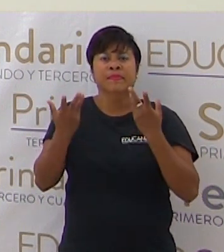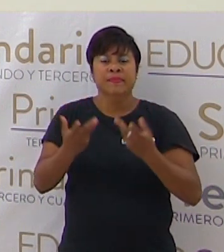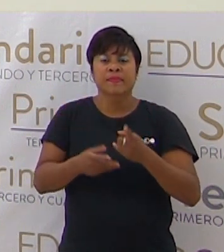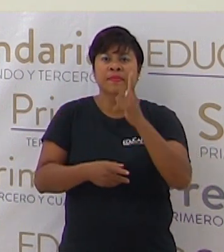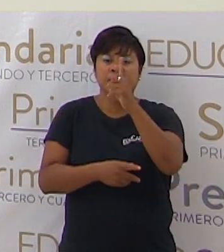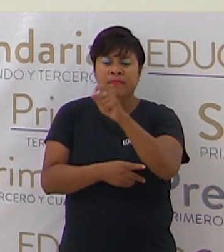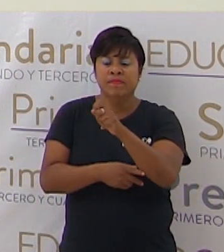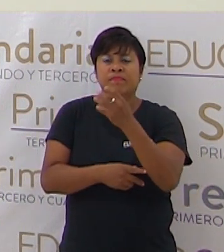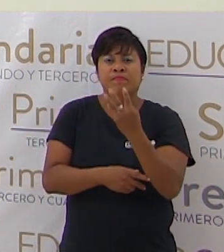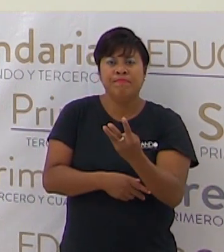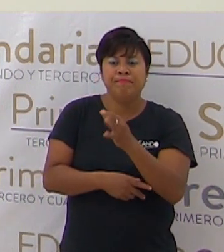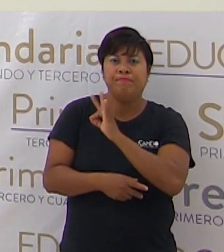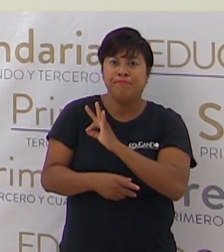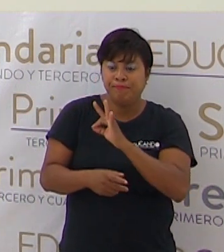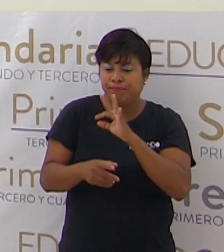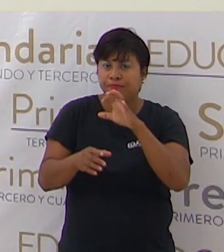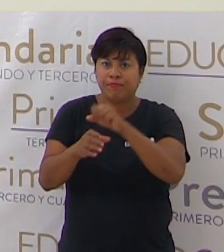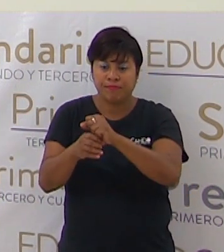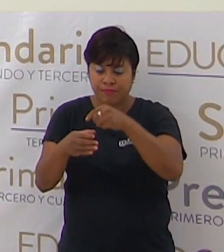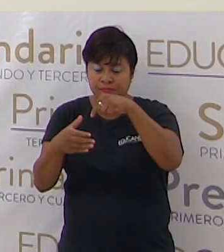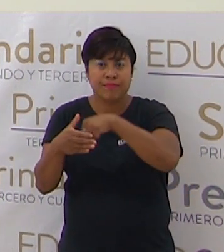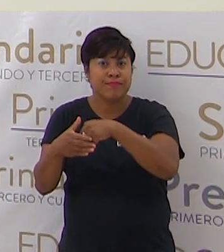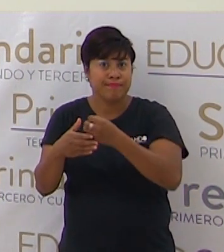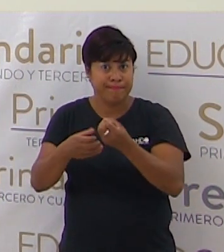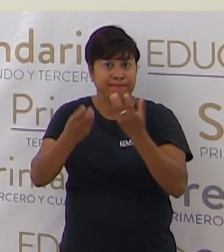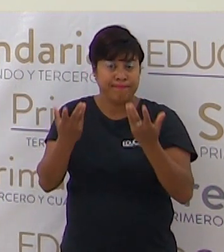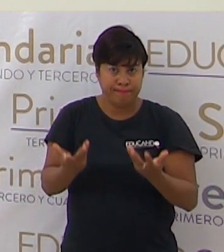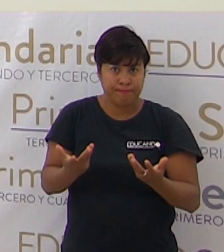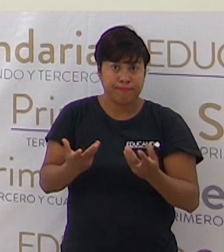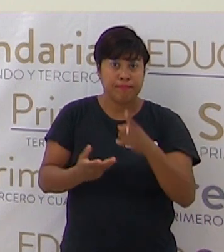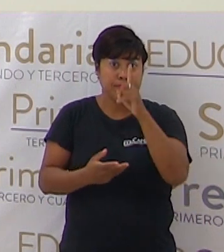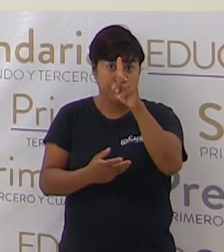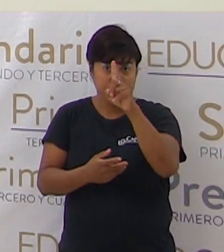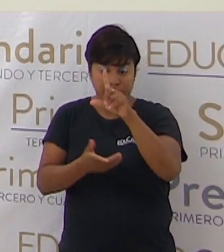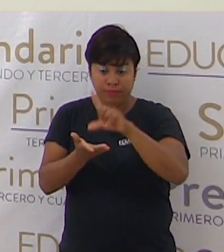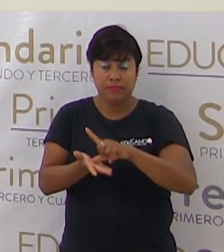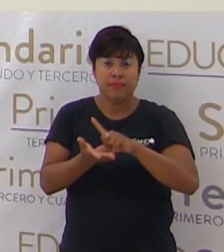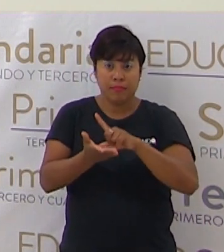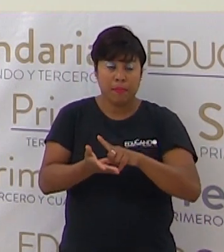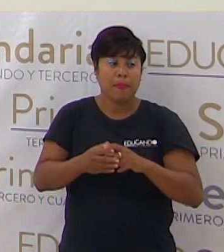¿cuántos de un cuarto me caben? ¿Sí? En un litro,